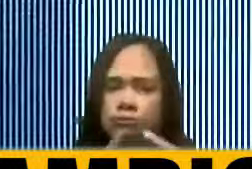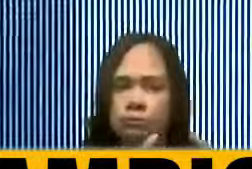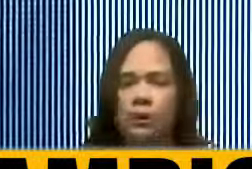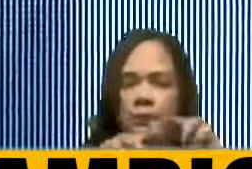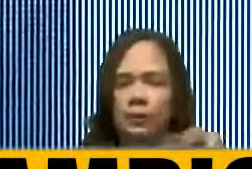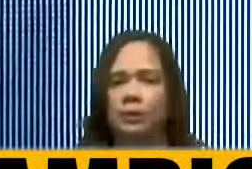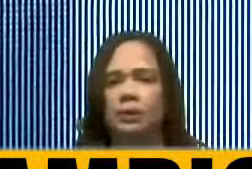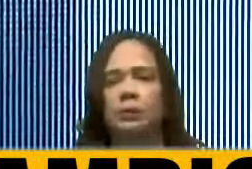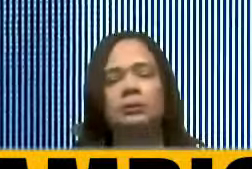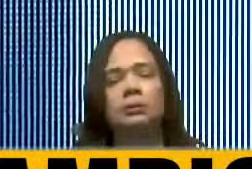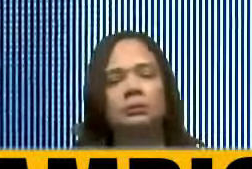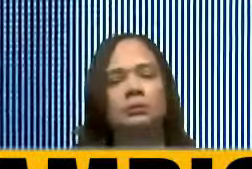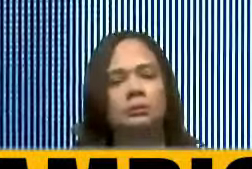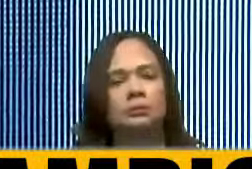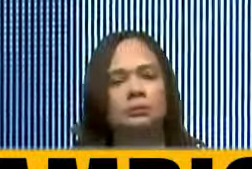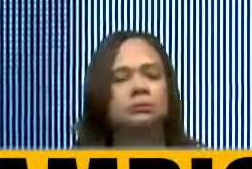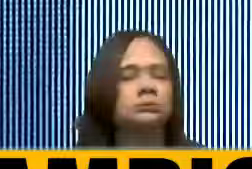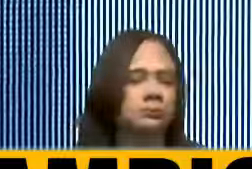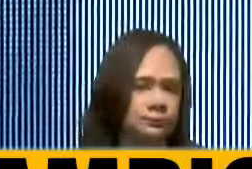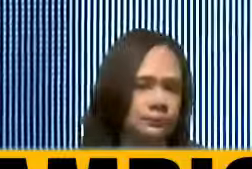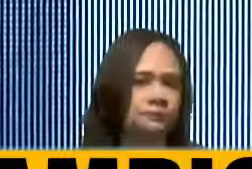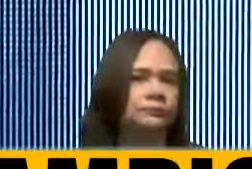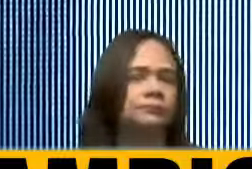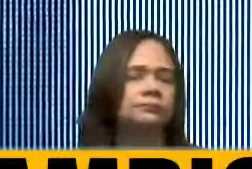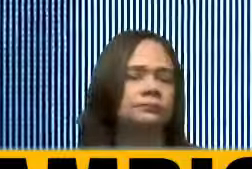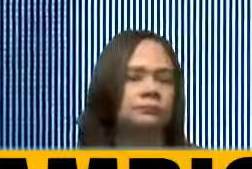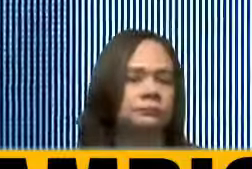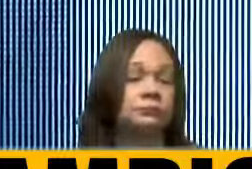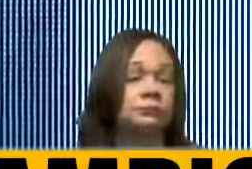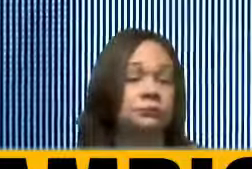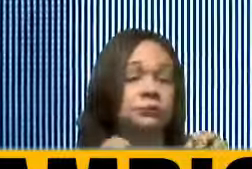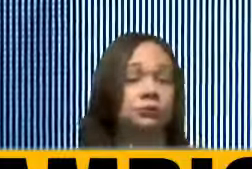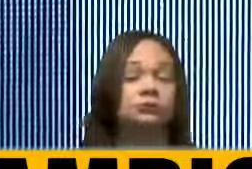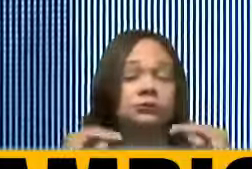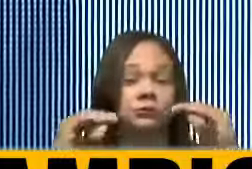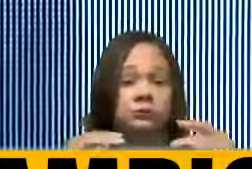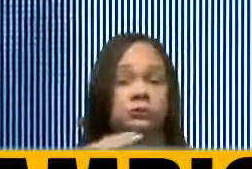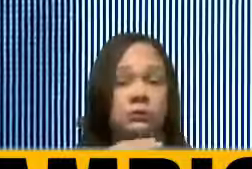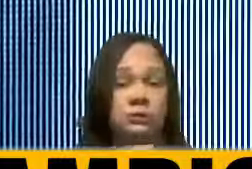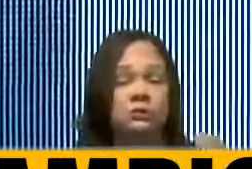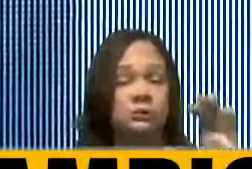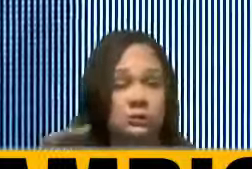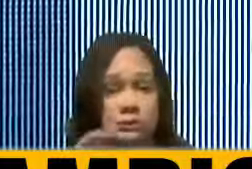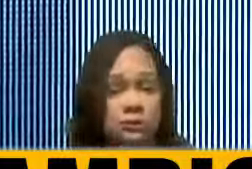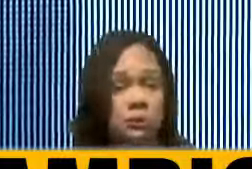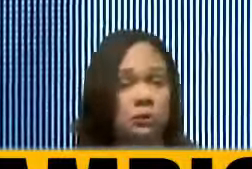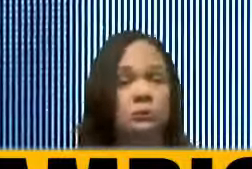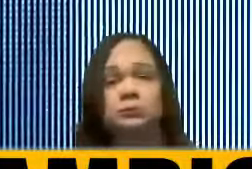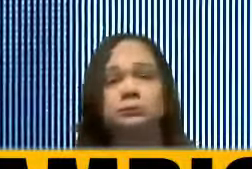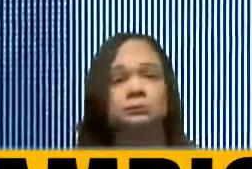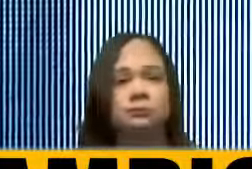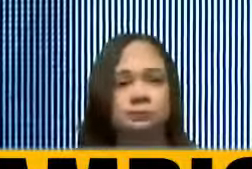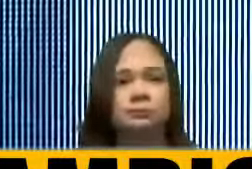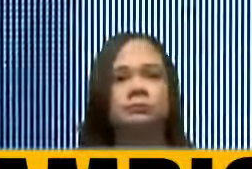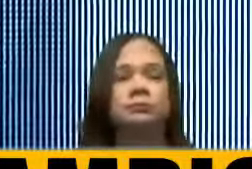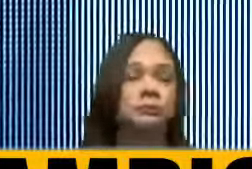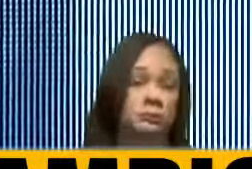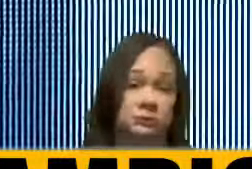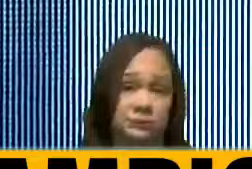el Ministerio de de de educación superior ciencia y tecnología y